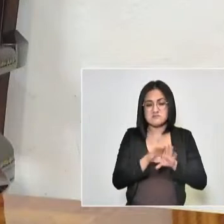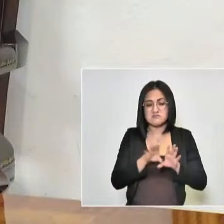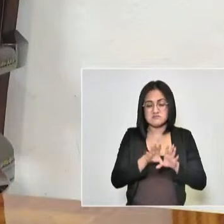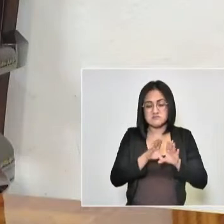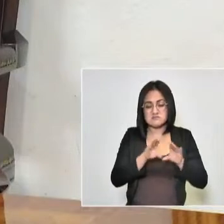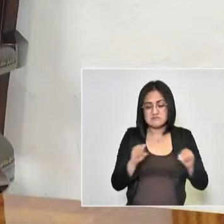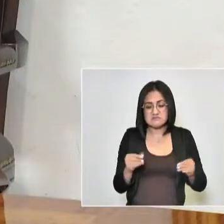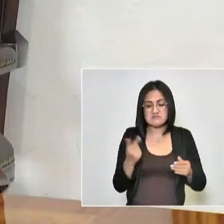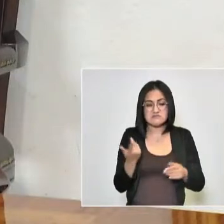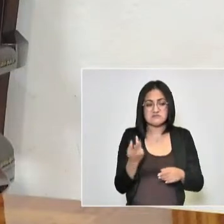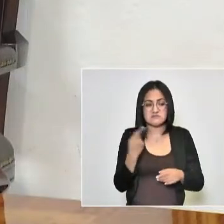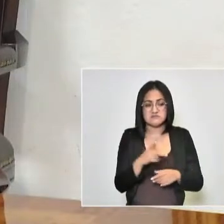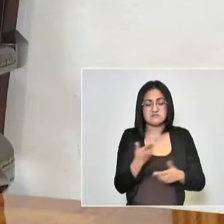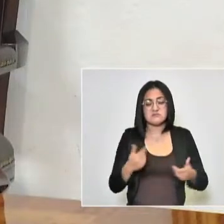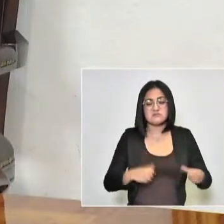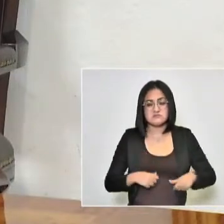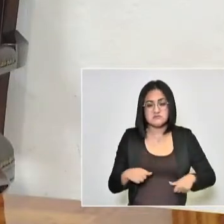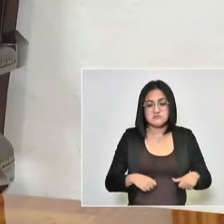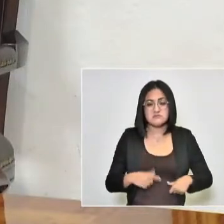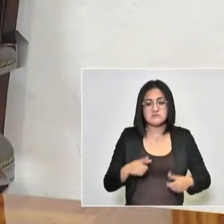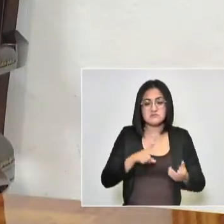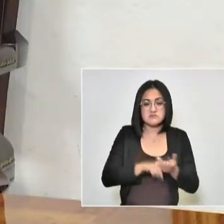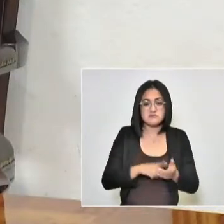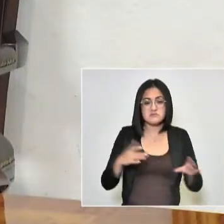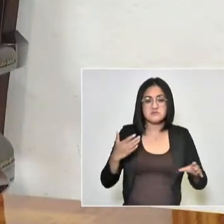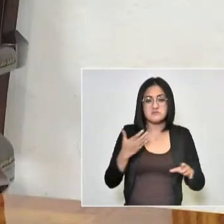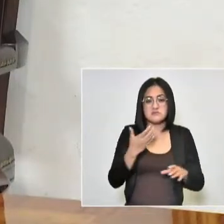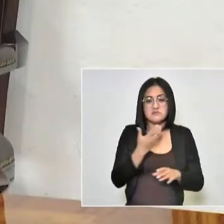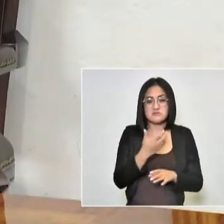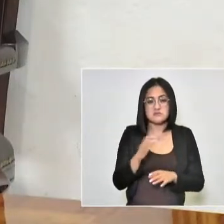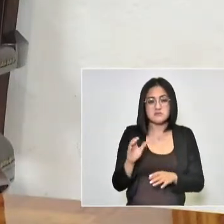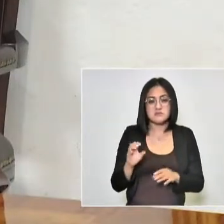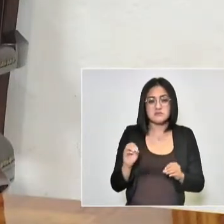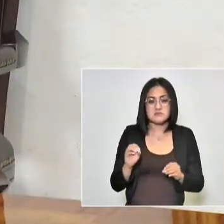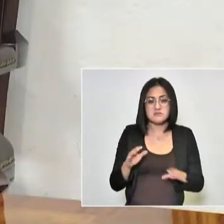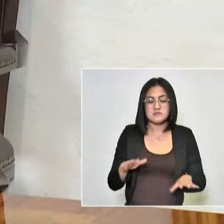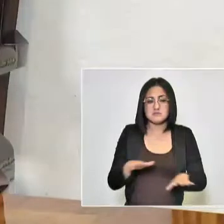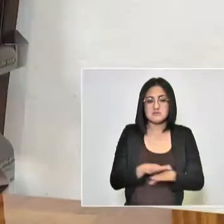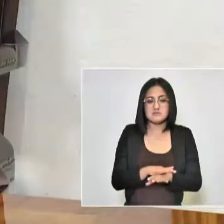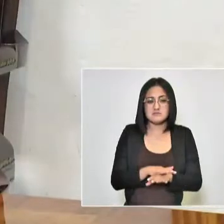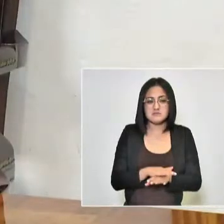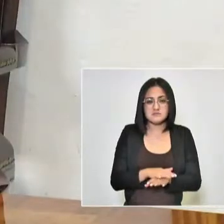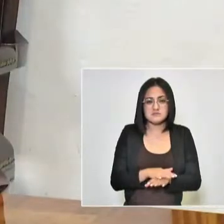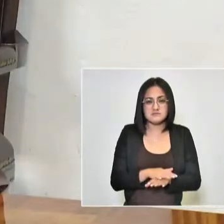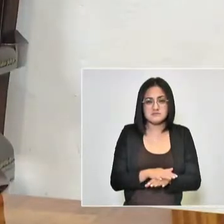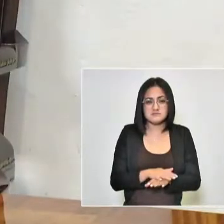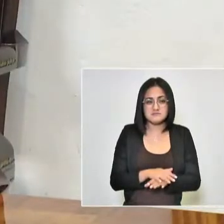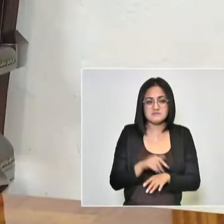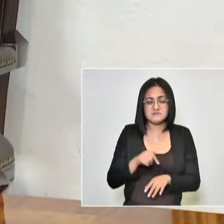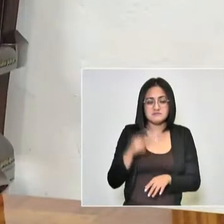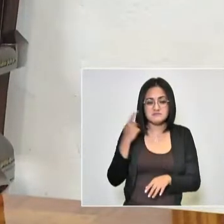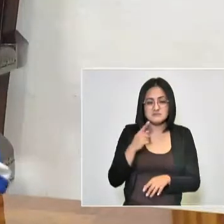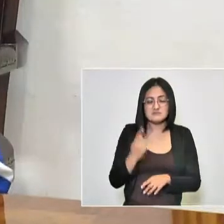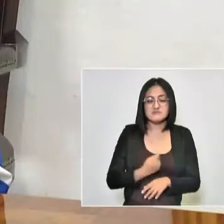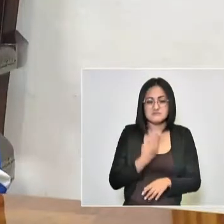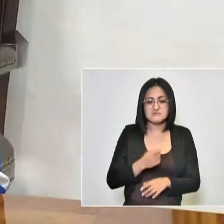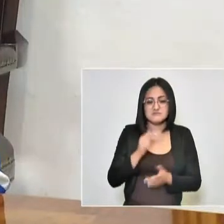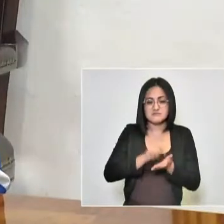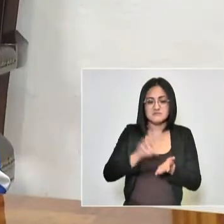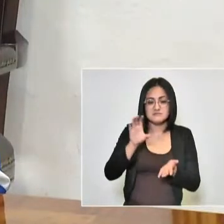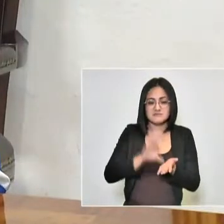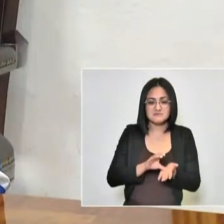ya sea por sus actividades industriales, agropecuarias o por el nivel de población que tienen, es Puebla, Tehuacán,